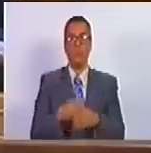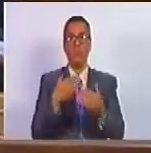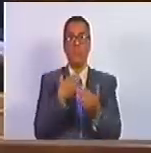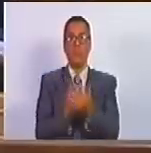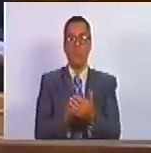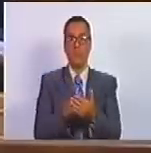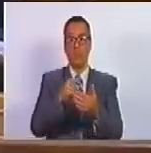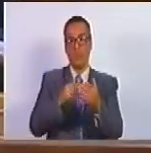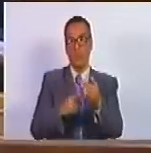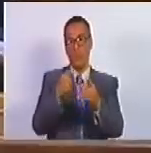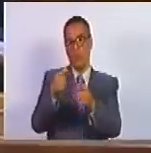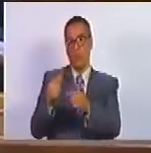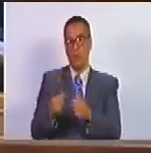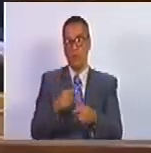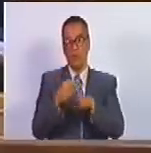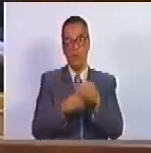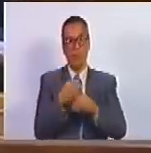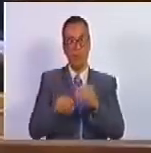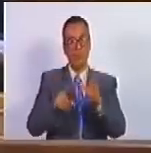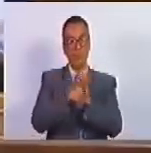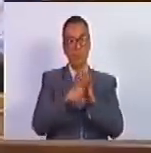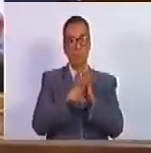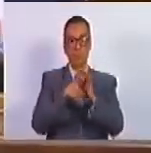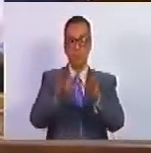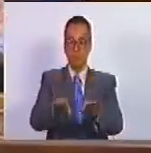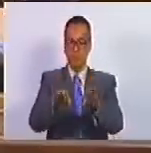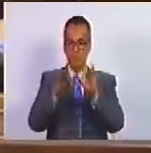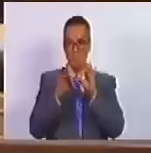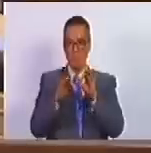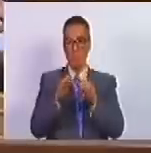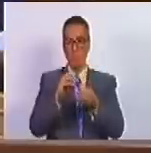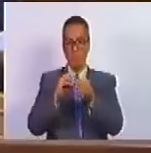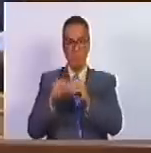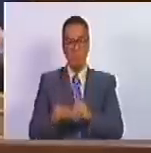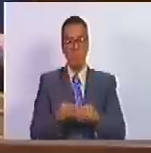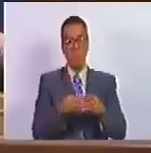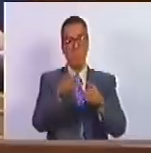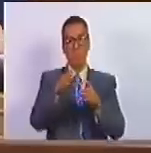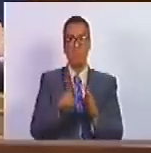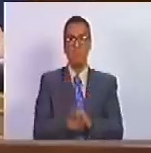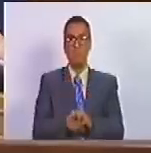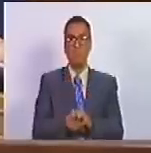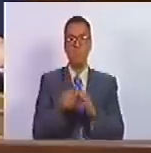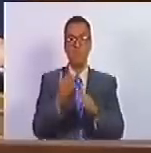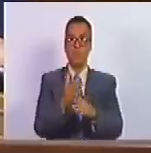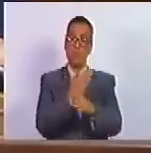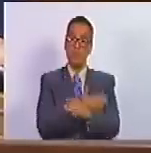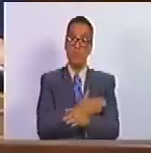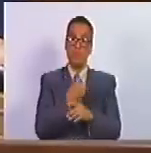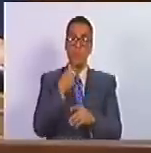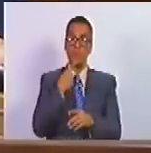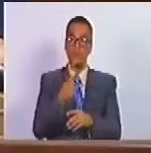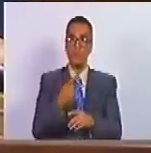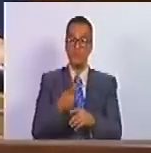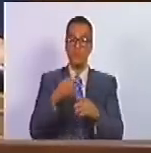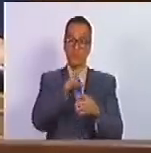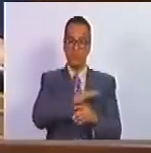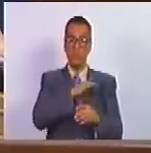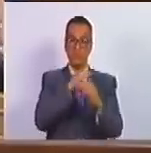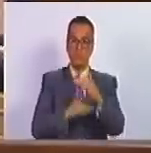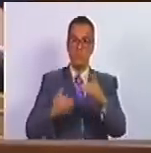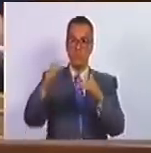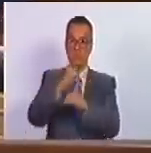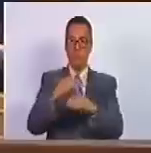monto establecido de conformidad con la ley especial que regula la materia, previa opinión del Consejo Superior